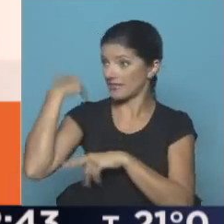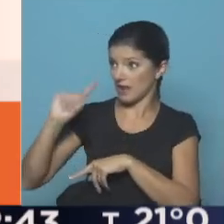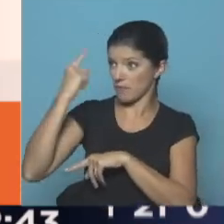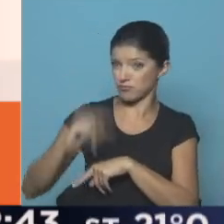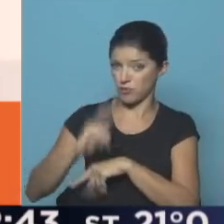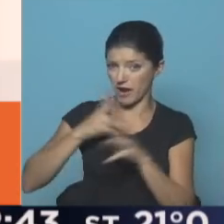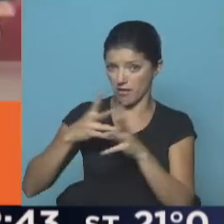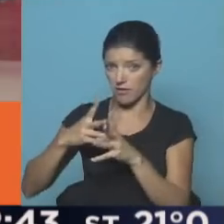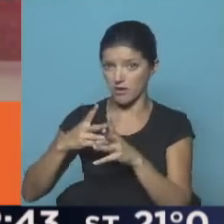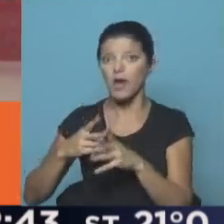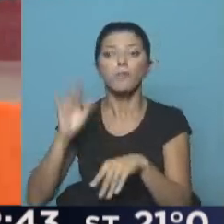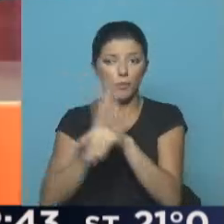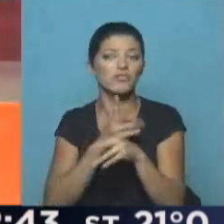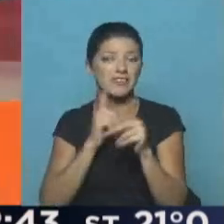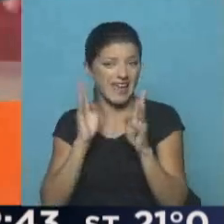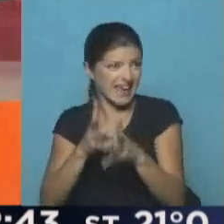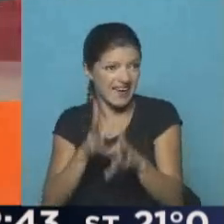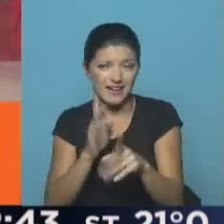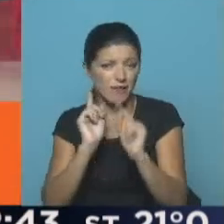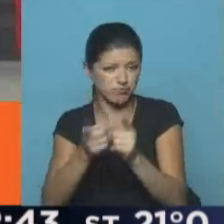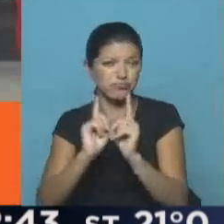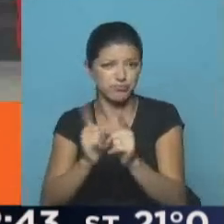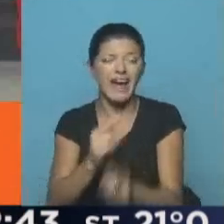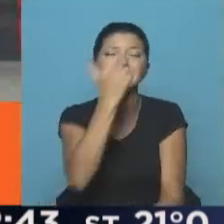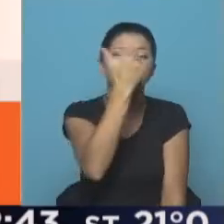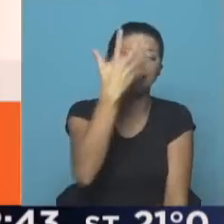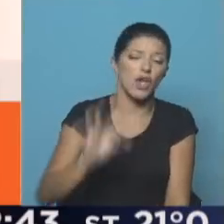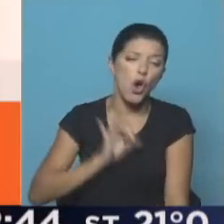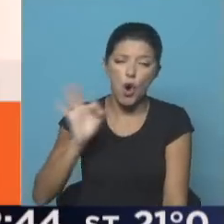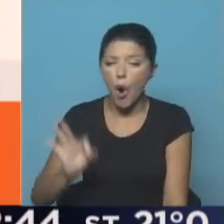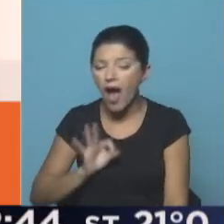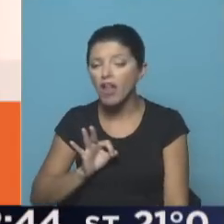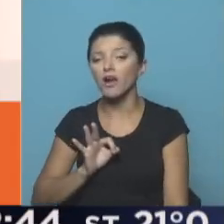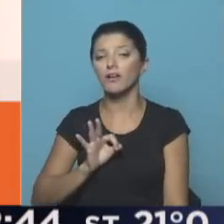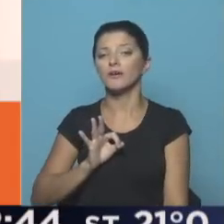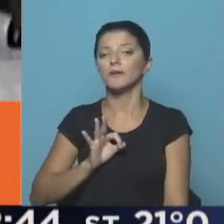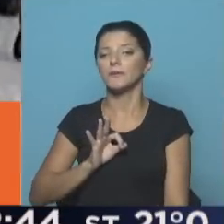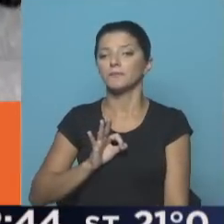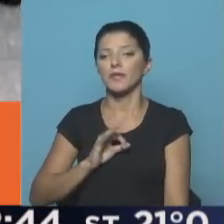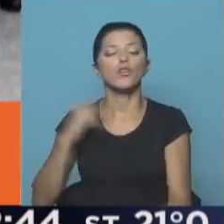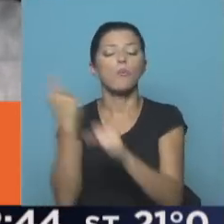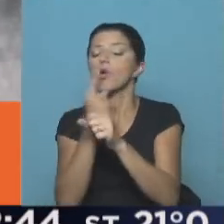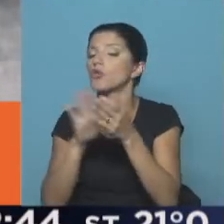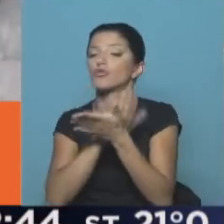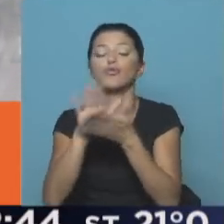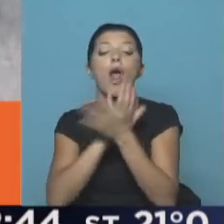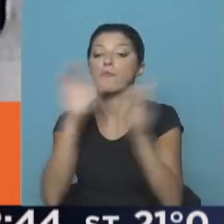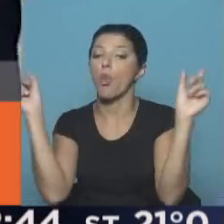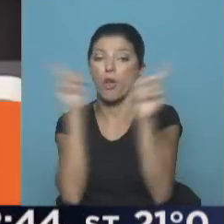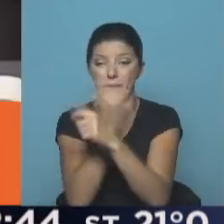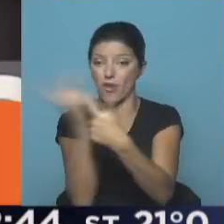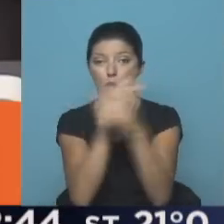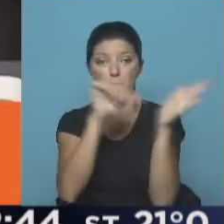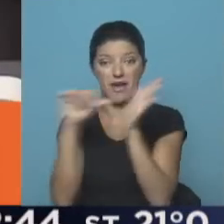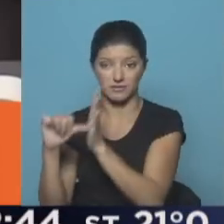cerrada. Técnicamente están en guerra. Técnicamente están en guerra. Son 65 años en los cuales, prácticamente, en los cuales no se cerró el conflicto, y por otra parte,